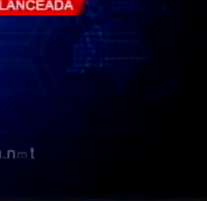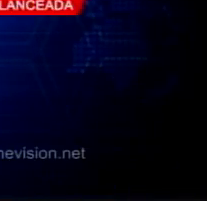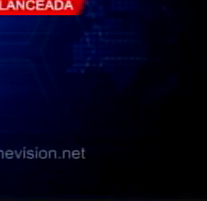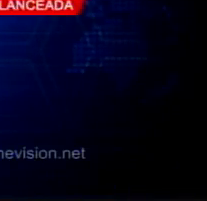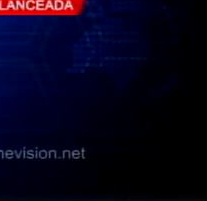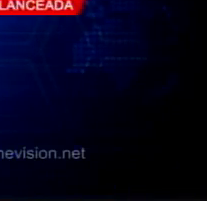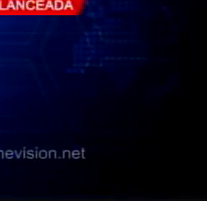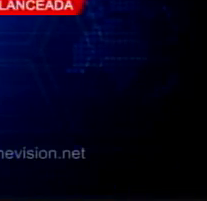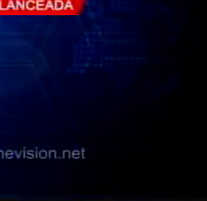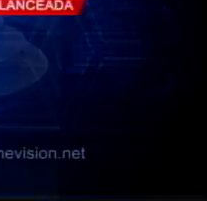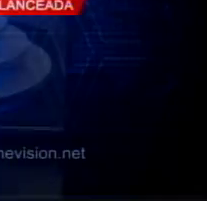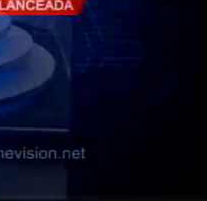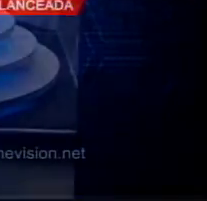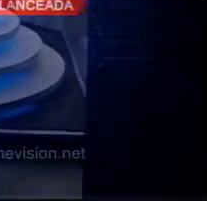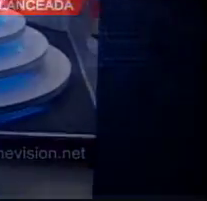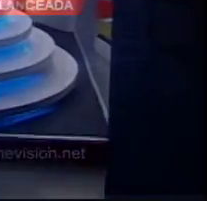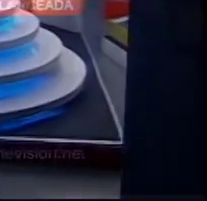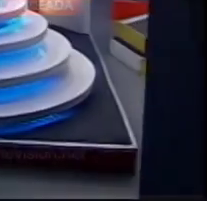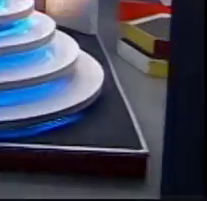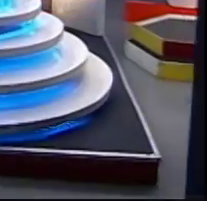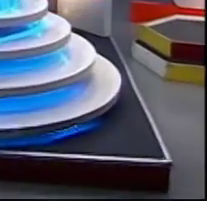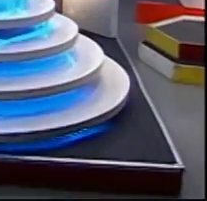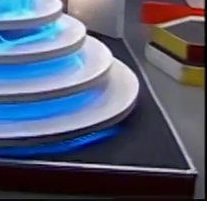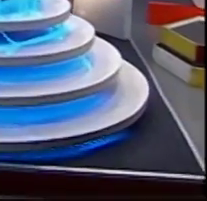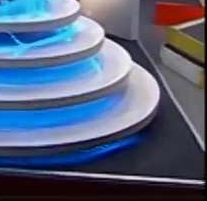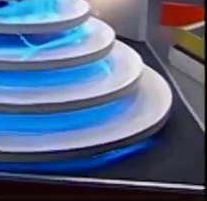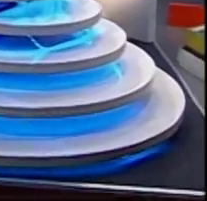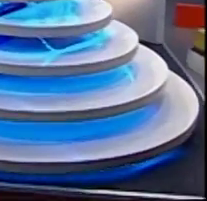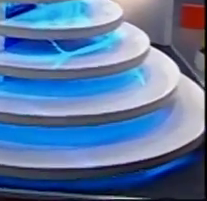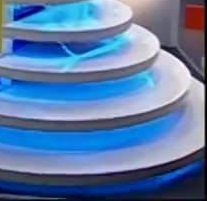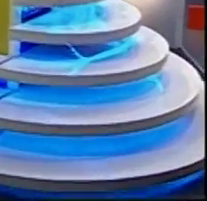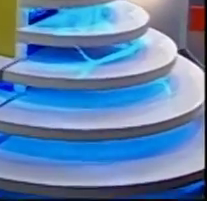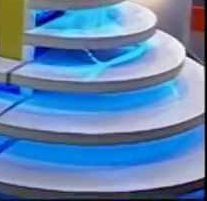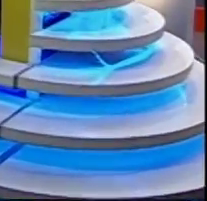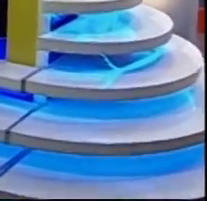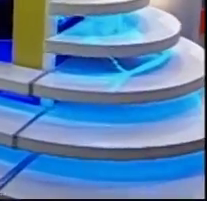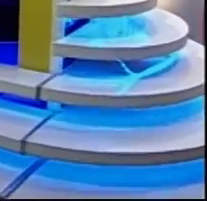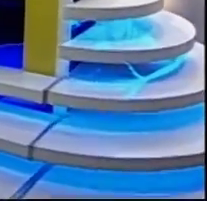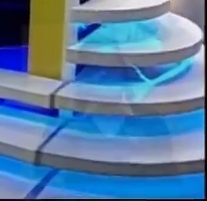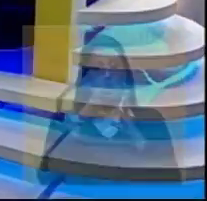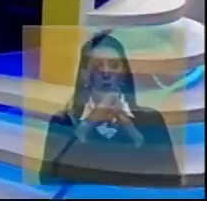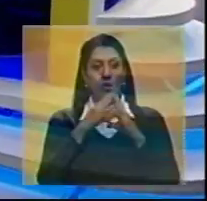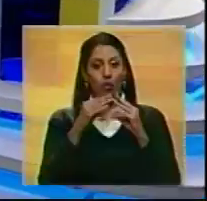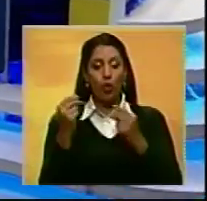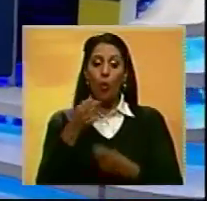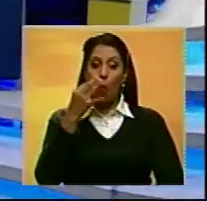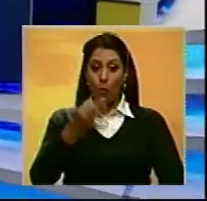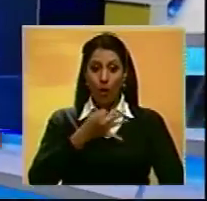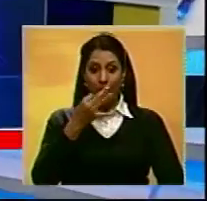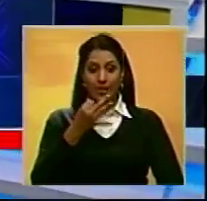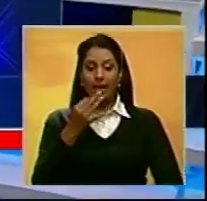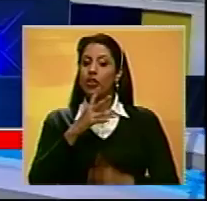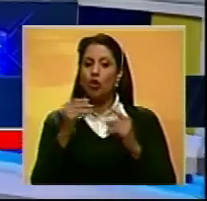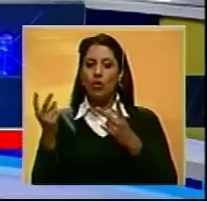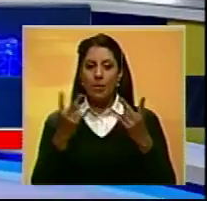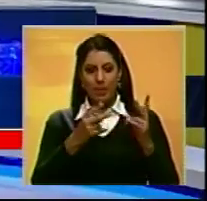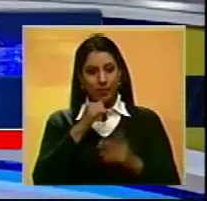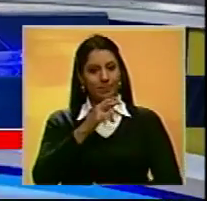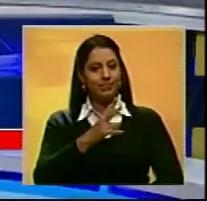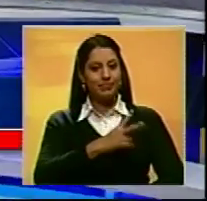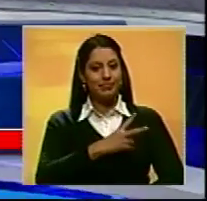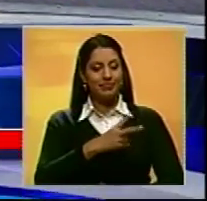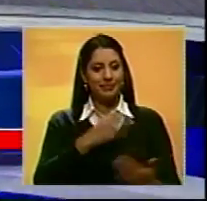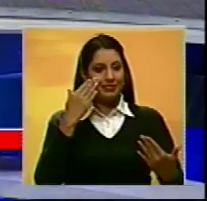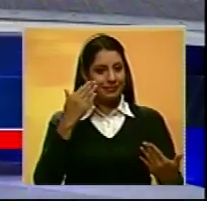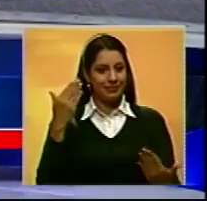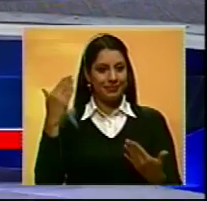Noticiero Venevisión. Información justa y balanceada. ¿Qué tal, amigos? Tengan todos muy buenas tardes y sean bienvenidos a la